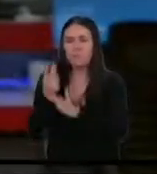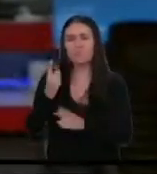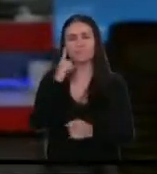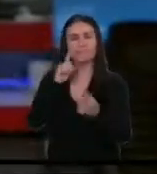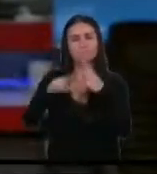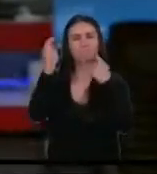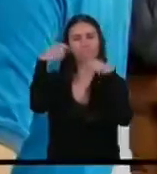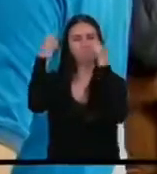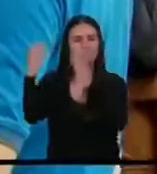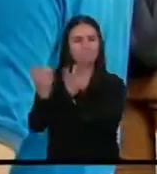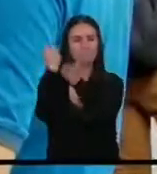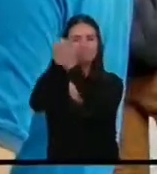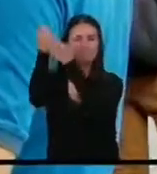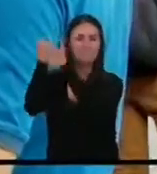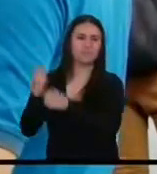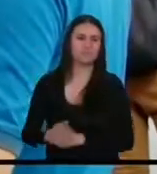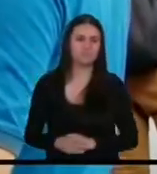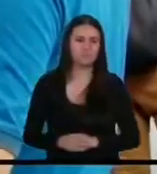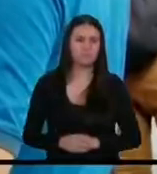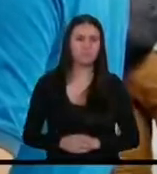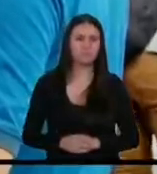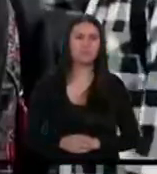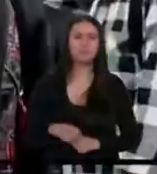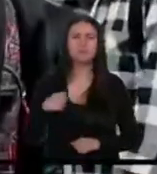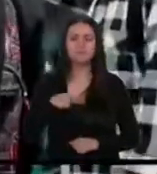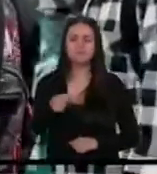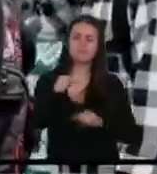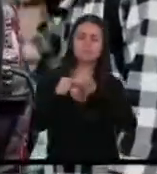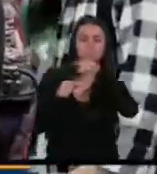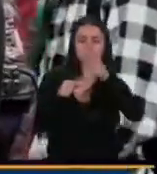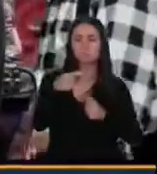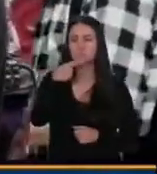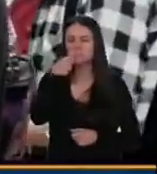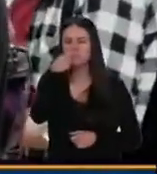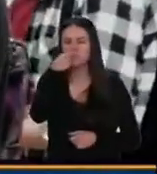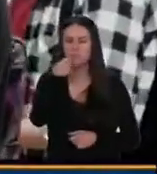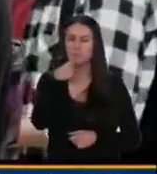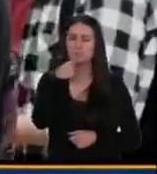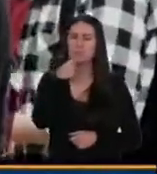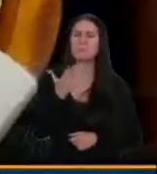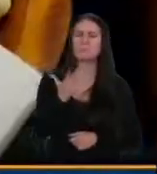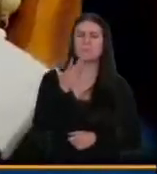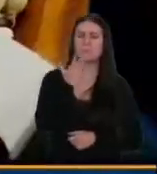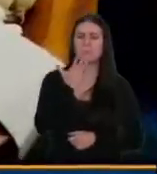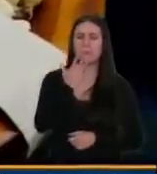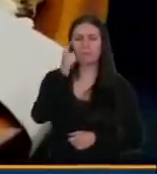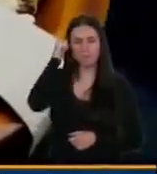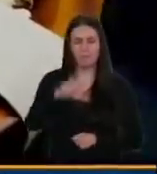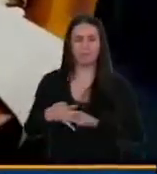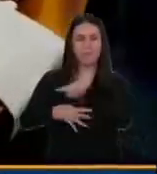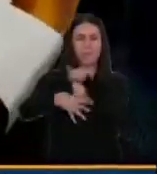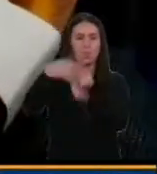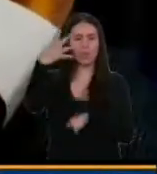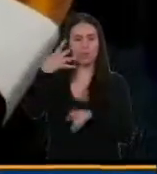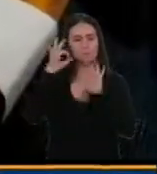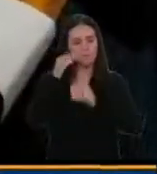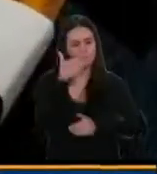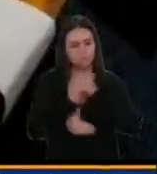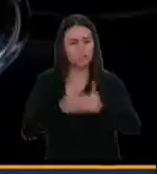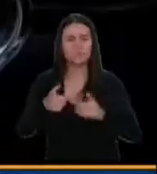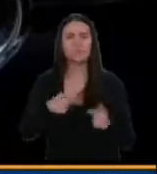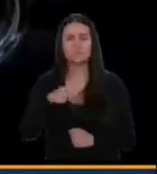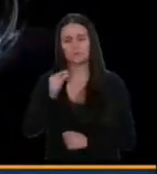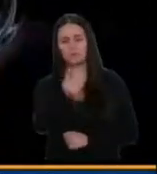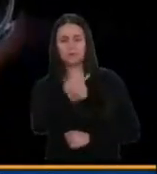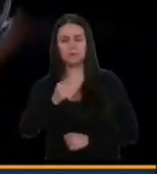mercados mirar oler probar y disfrutar son cuatro de los pasos que repiten por estos días Los Amantes del